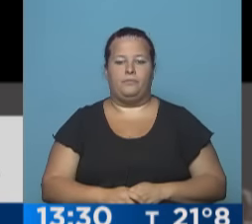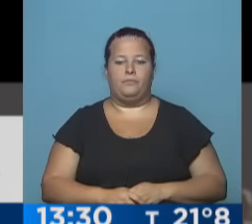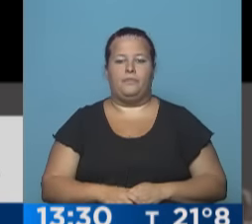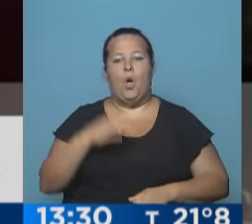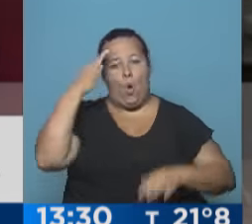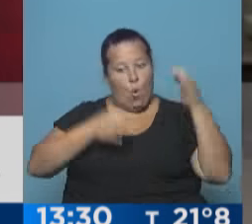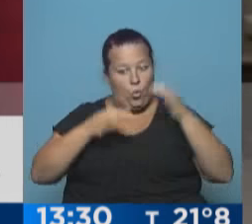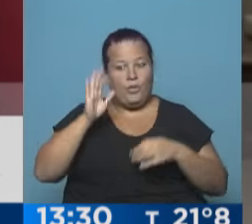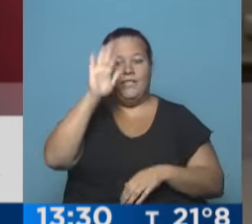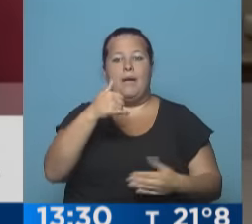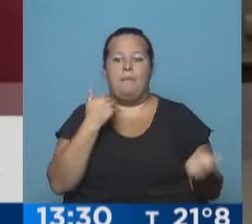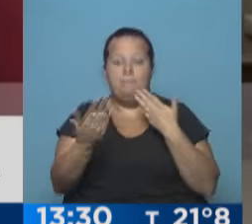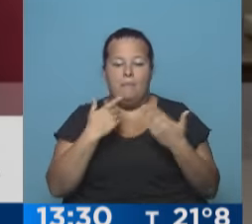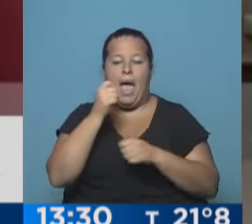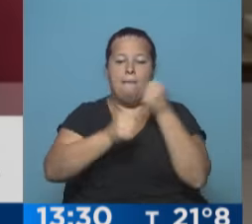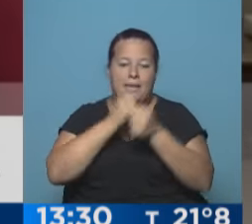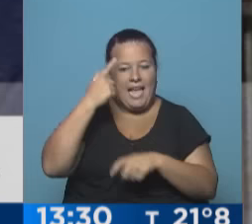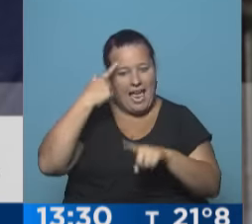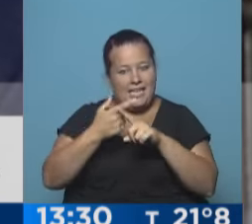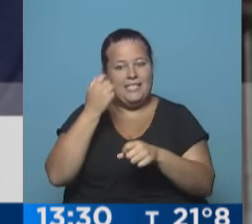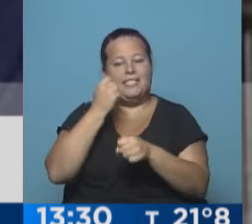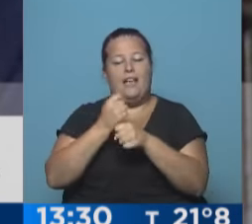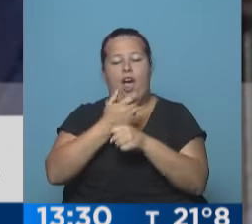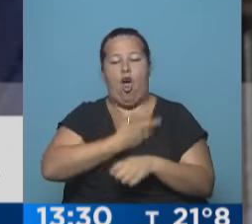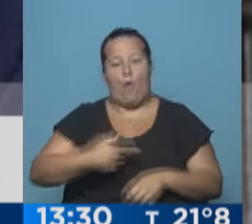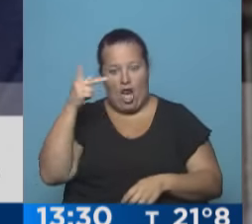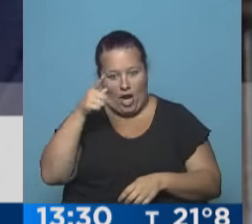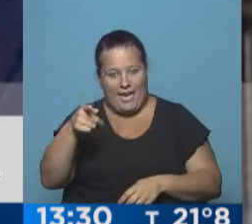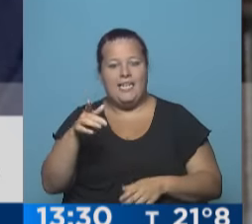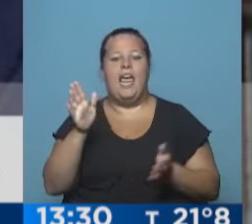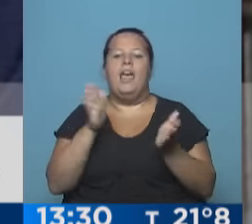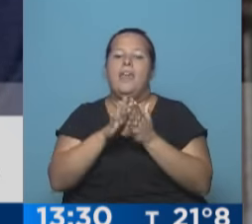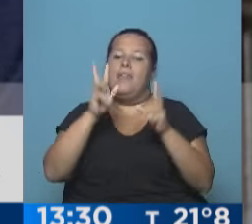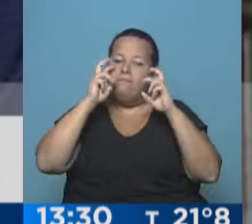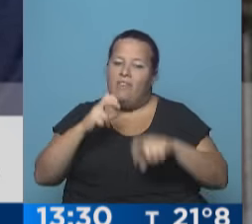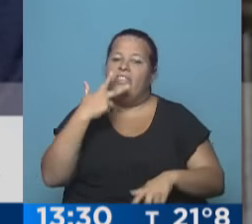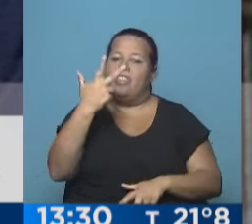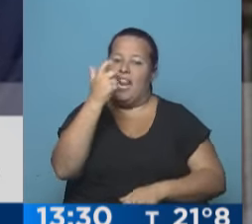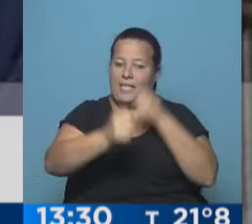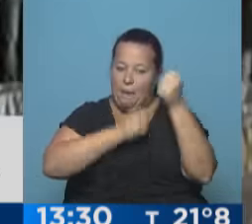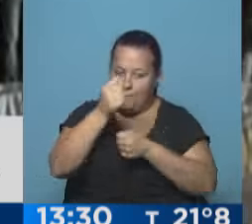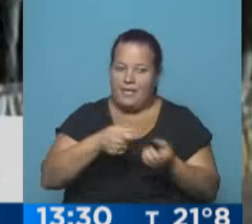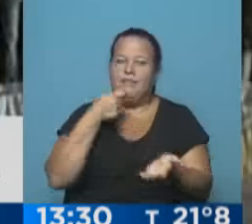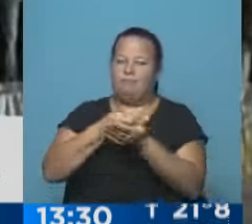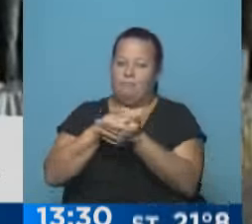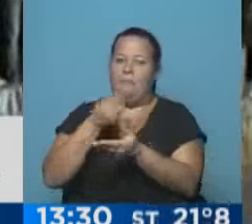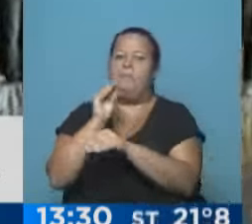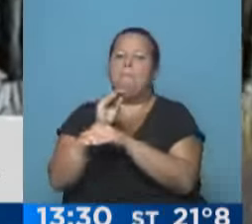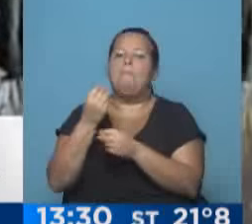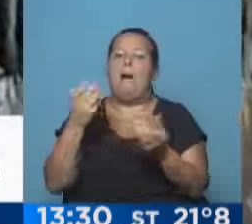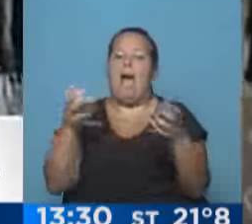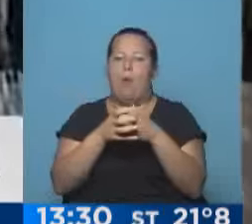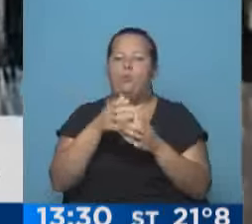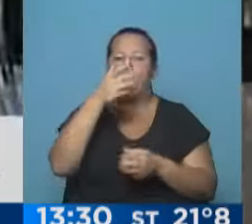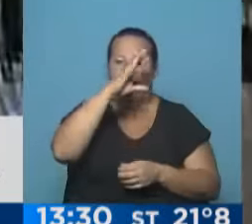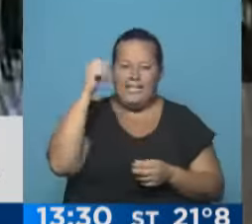La justicia llamó a indagatoria a empresarios y exfuncionarios K. Un peritaje confirmaría que tres empresas que aportaron fondos para la fórmula de